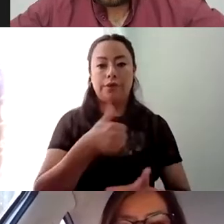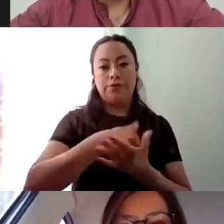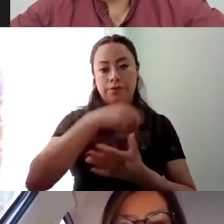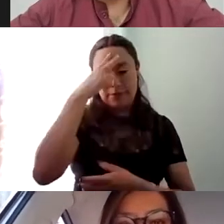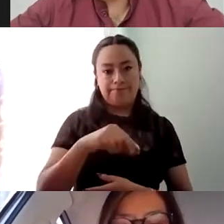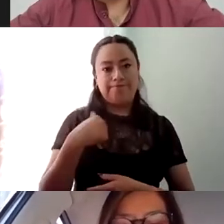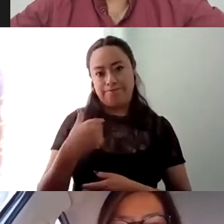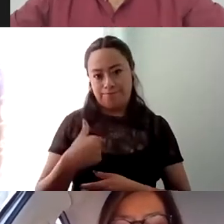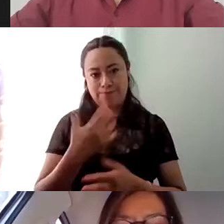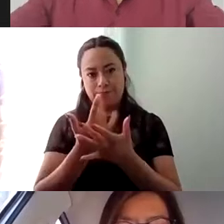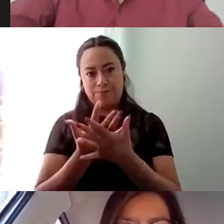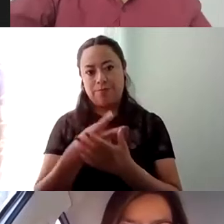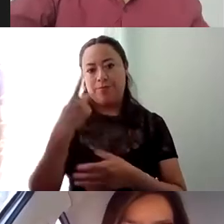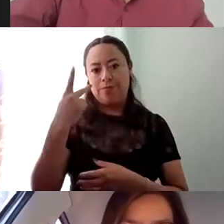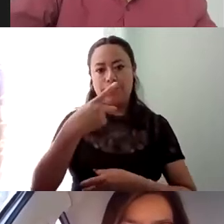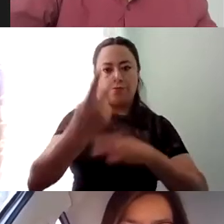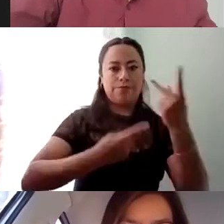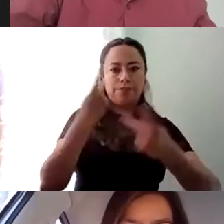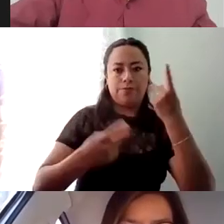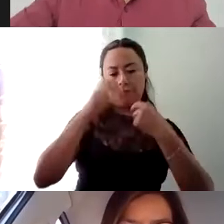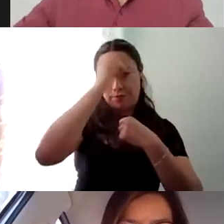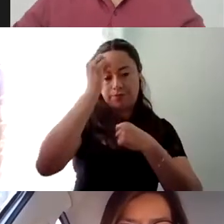comentarios. Muchas gracias.